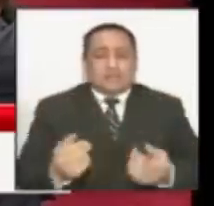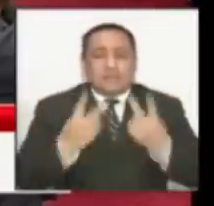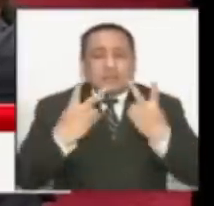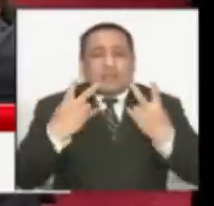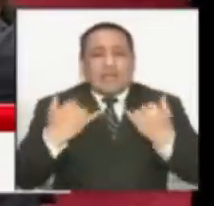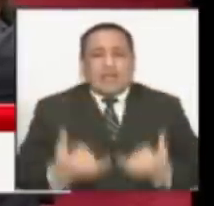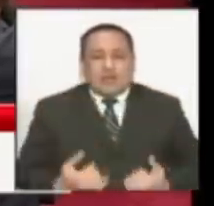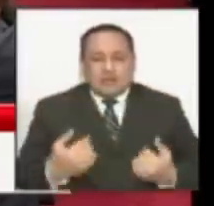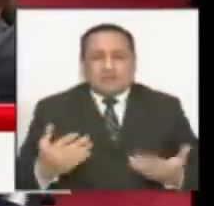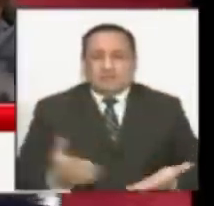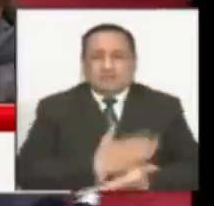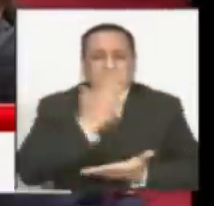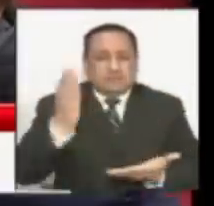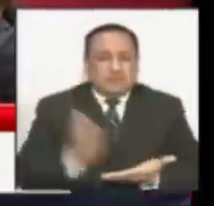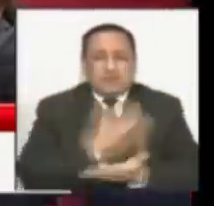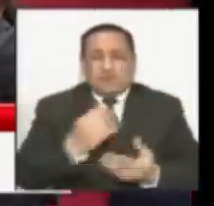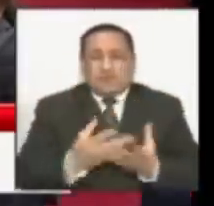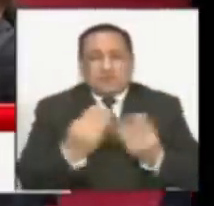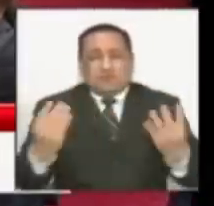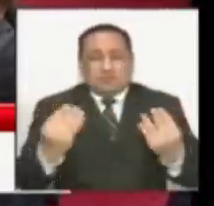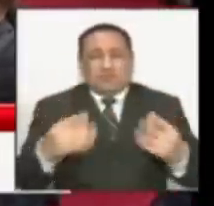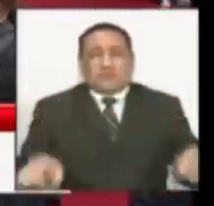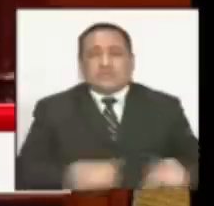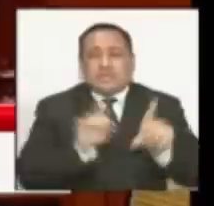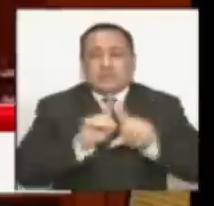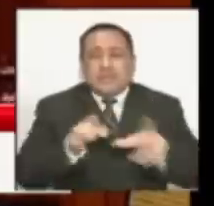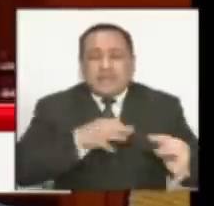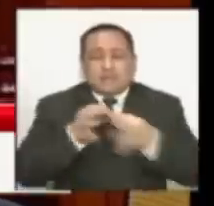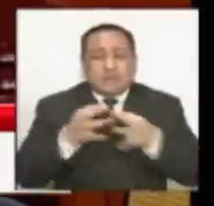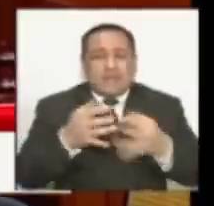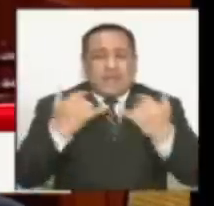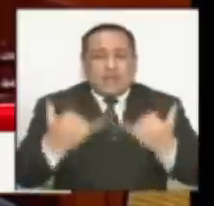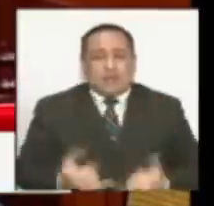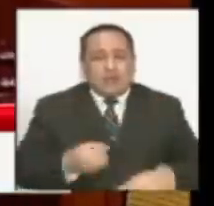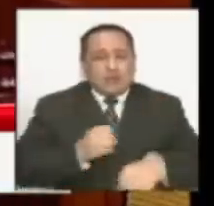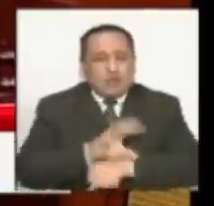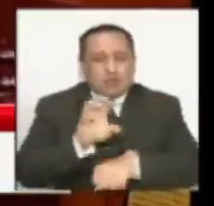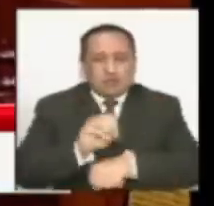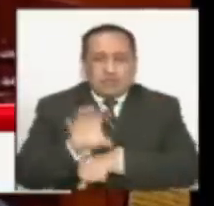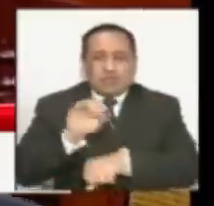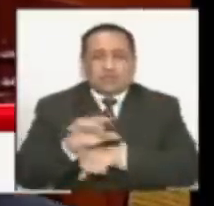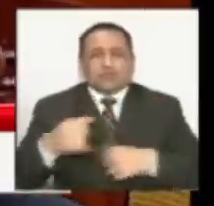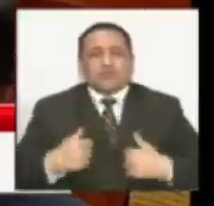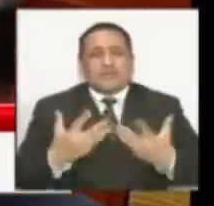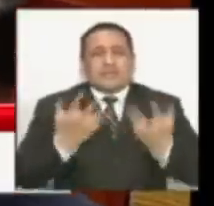que fue uno de los invitados en esta ocasión.